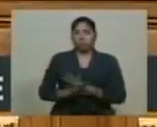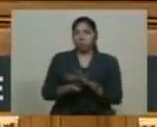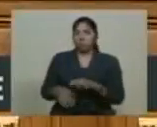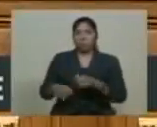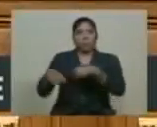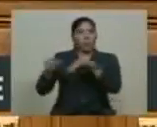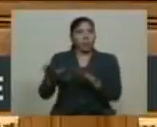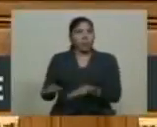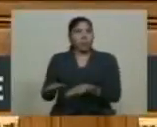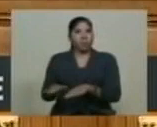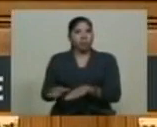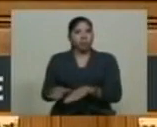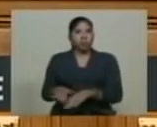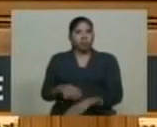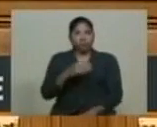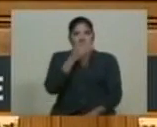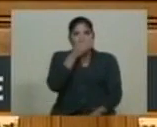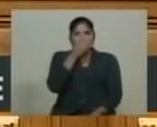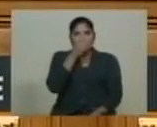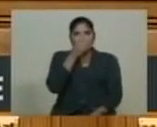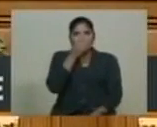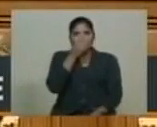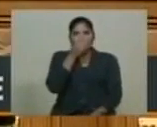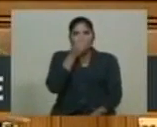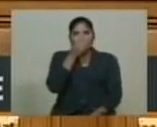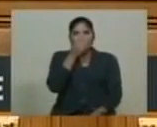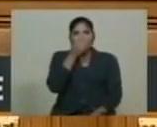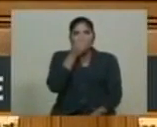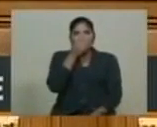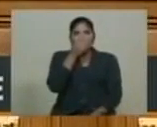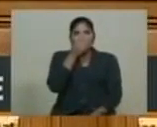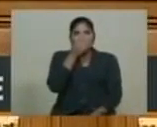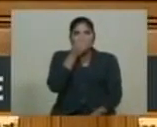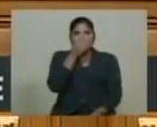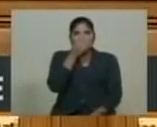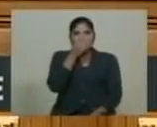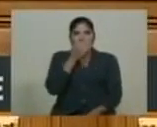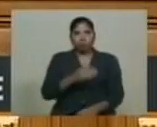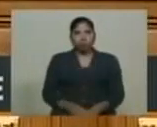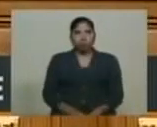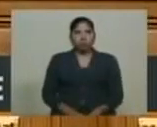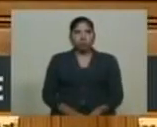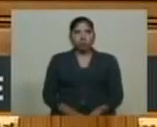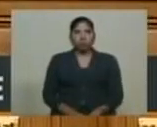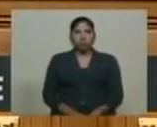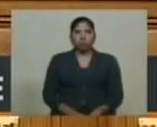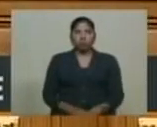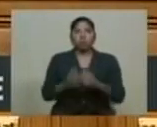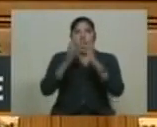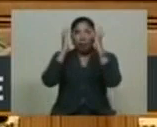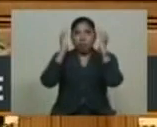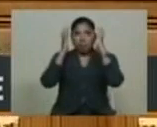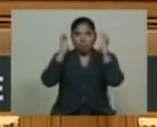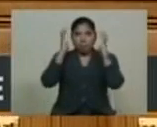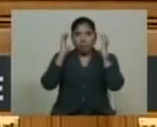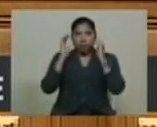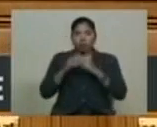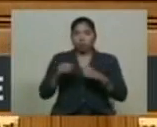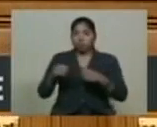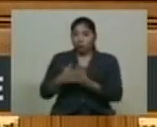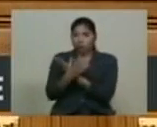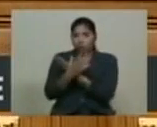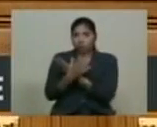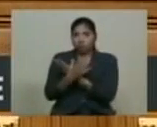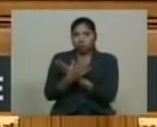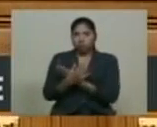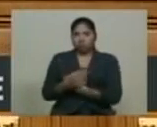cargo por parte de su titular, y el jefe de todos, el señor Almagro, habló de una figura no existente en